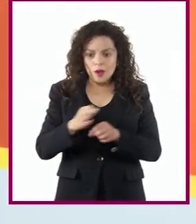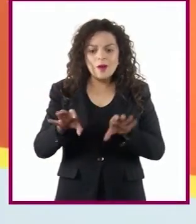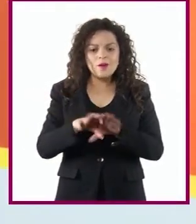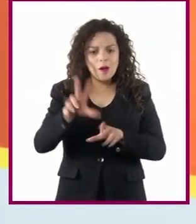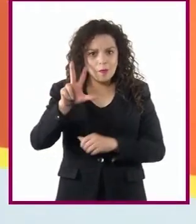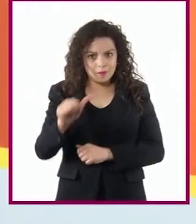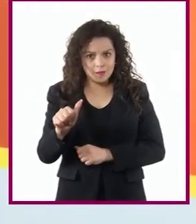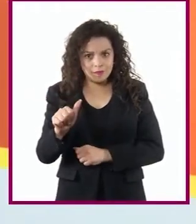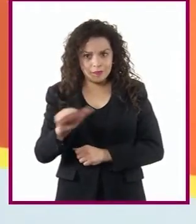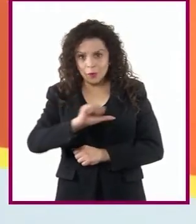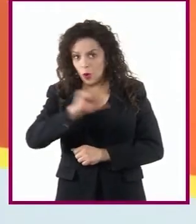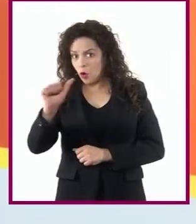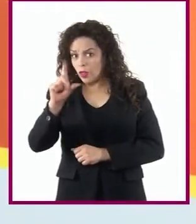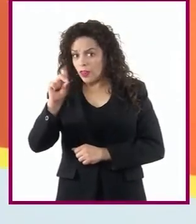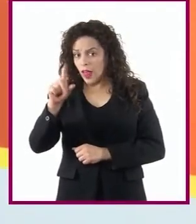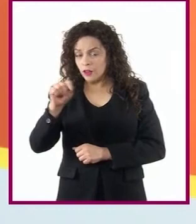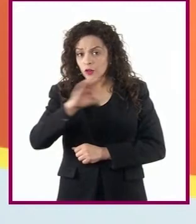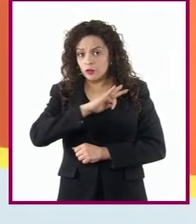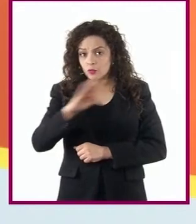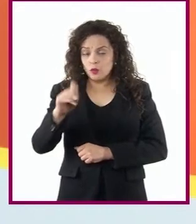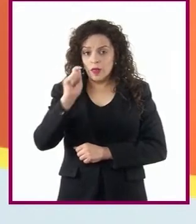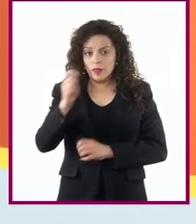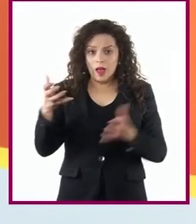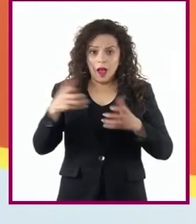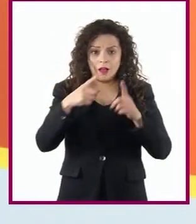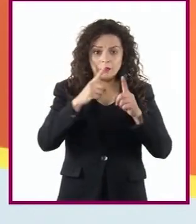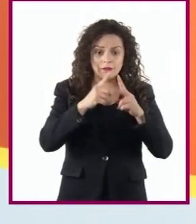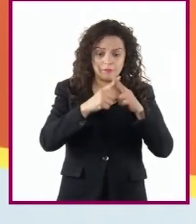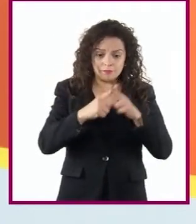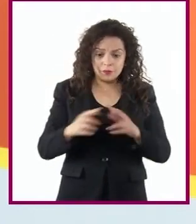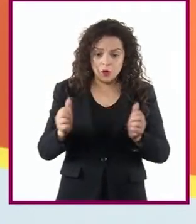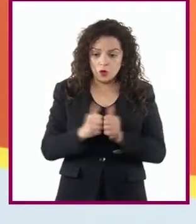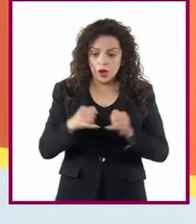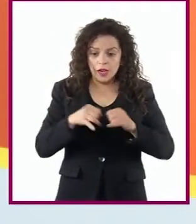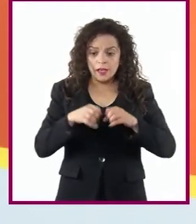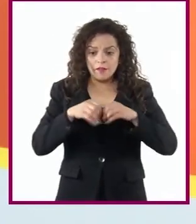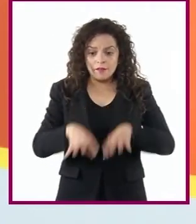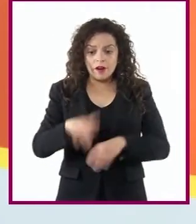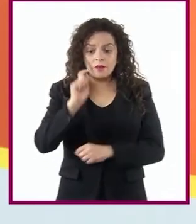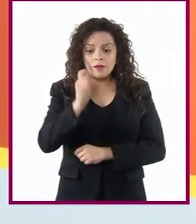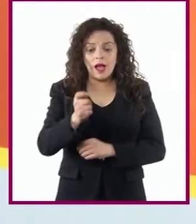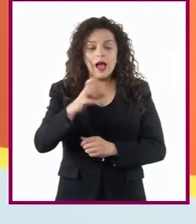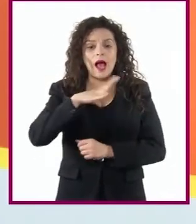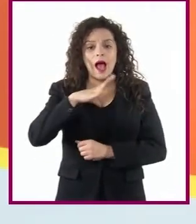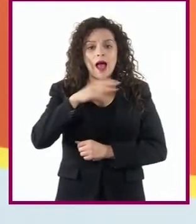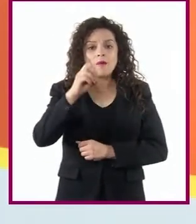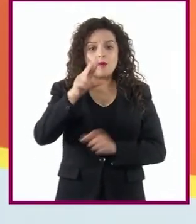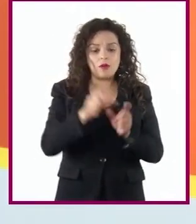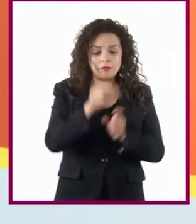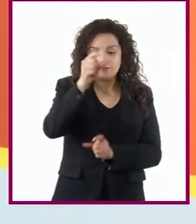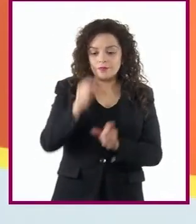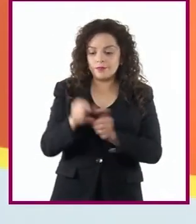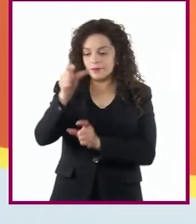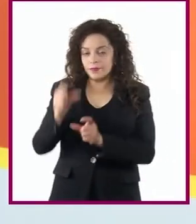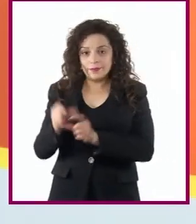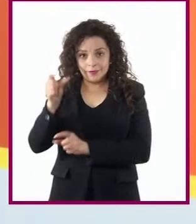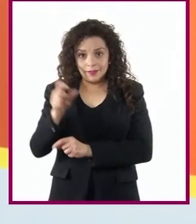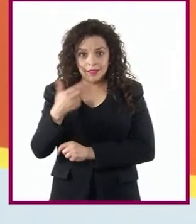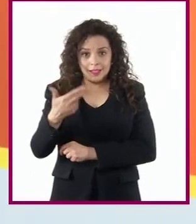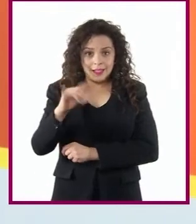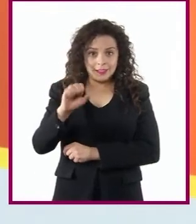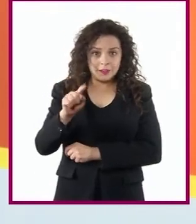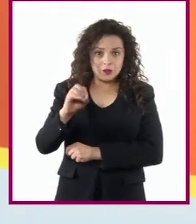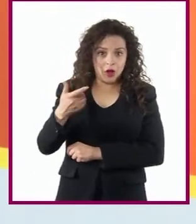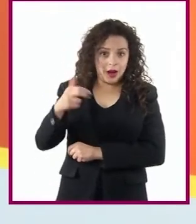¿Qué otros datos piensan que se pueden obtener a partir de la información que nos brinda el histograma? Vamos a lo siguiente para